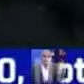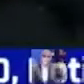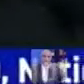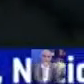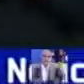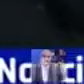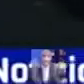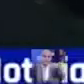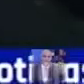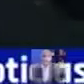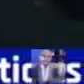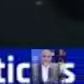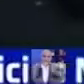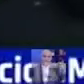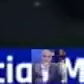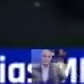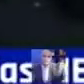adelanto,